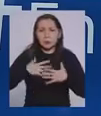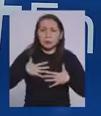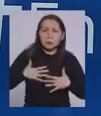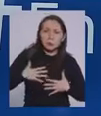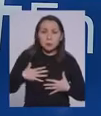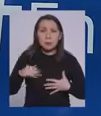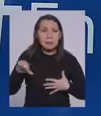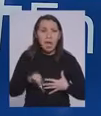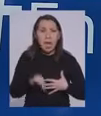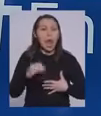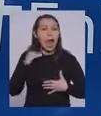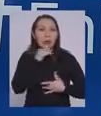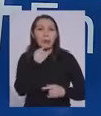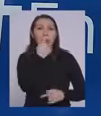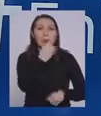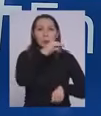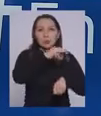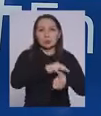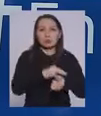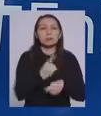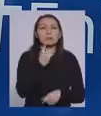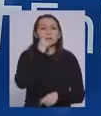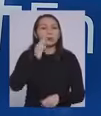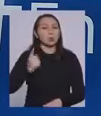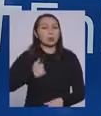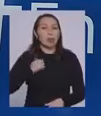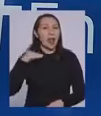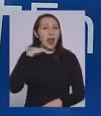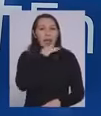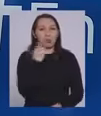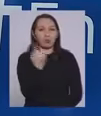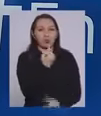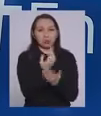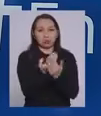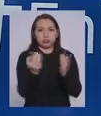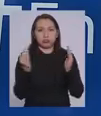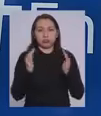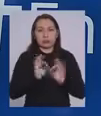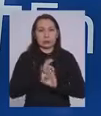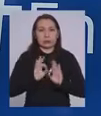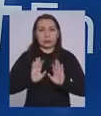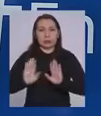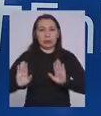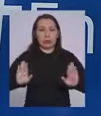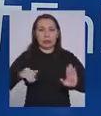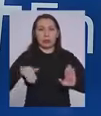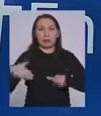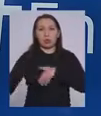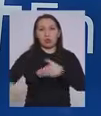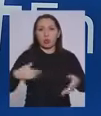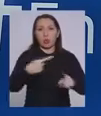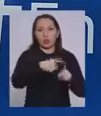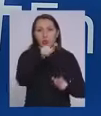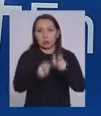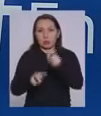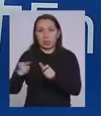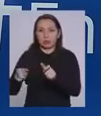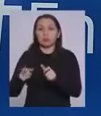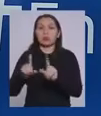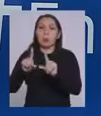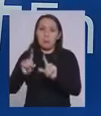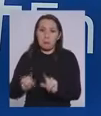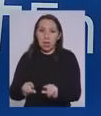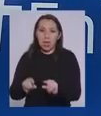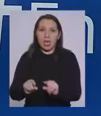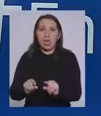de que esa persona cumpla inmediatamente un aislamiento y de esa forma evitar contagiar a otras personas,